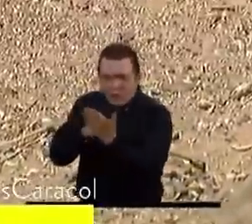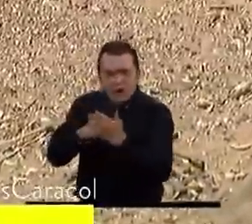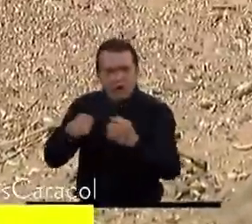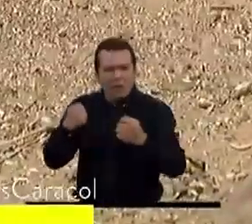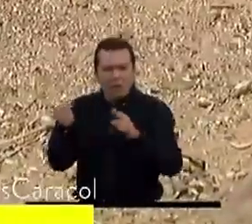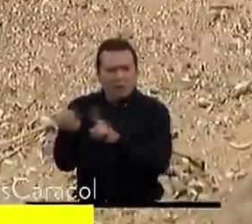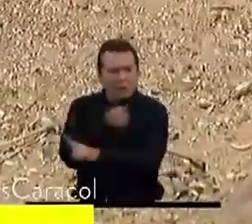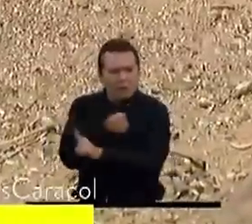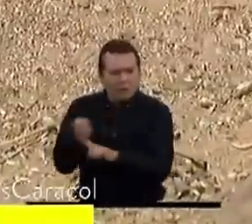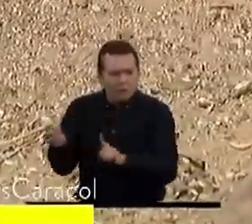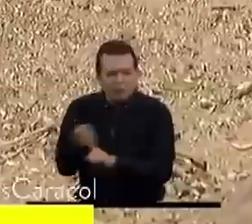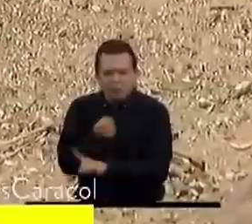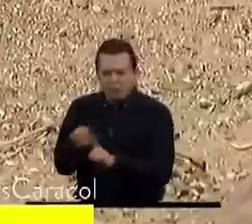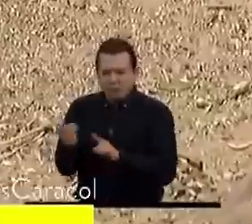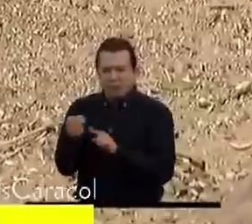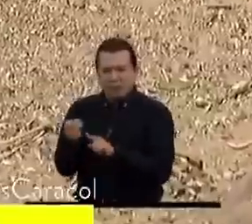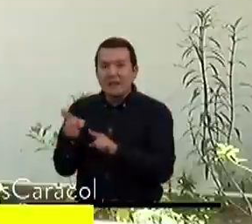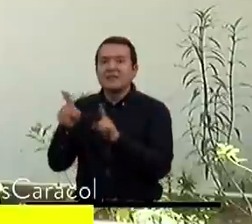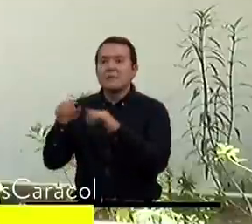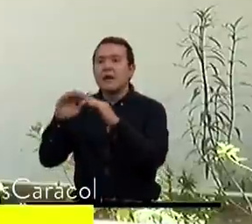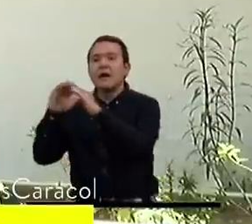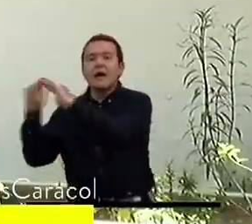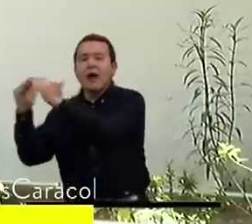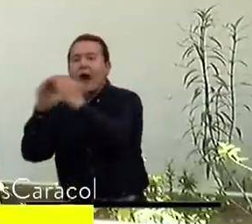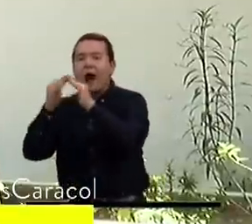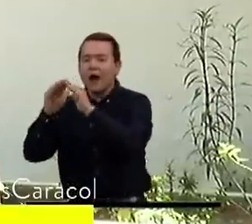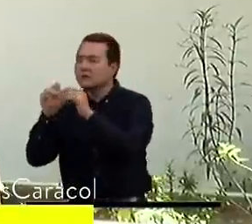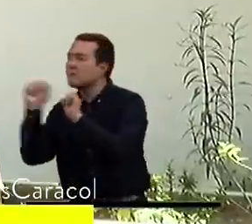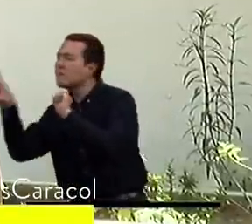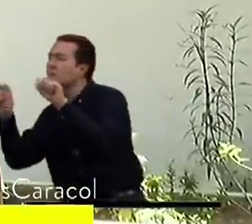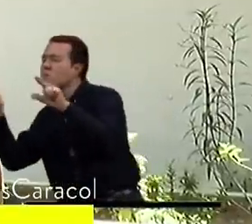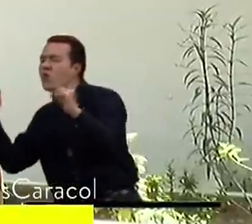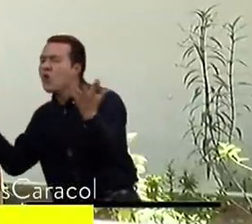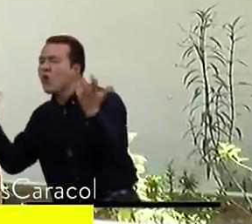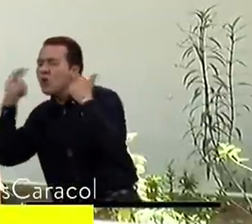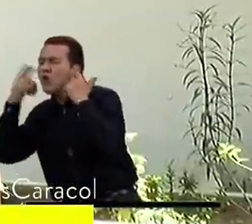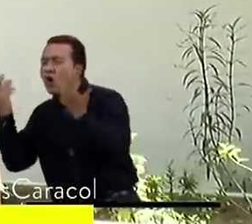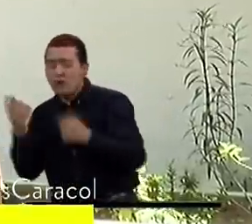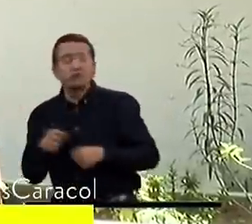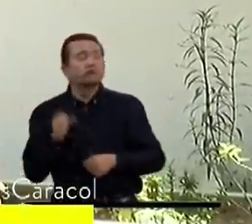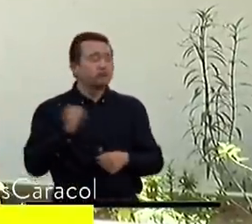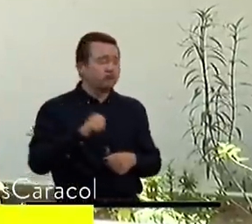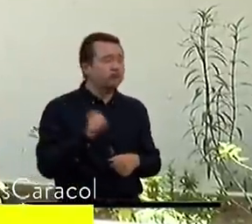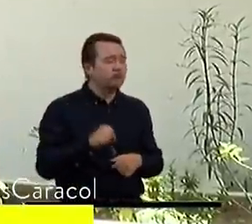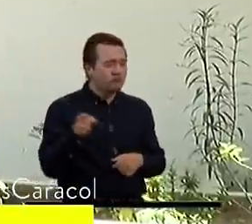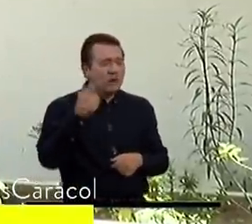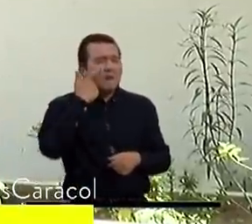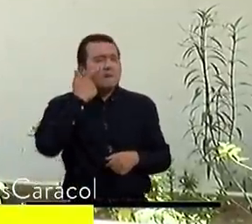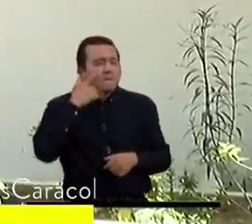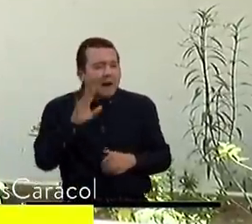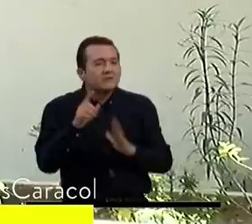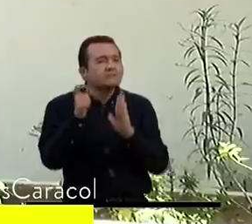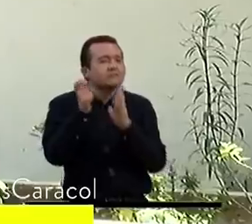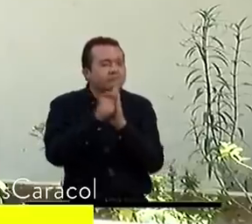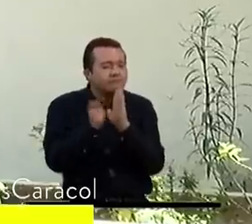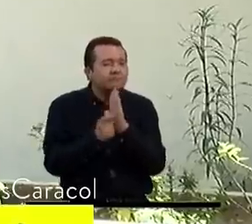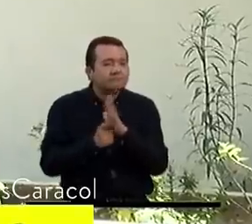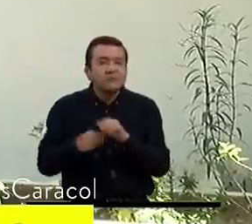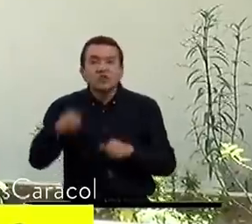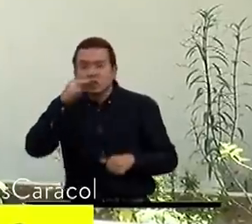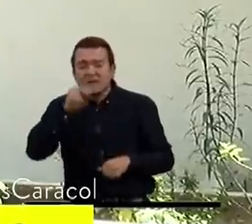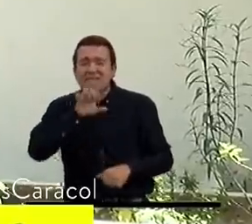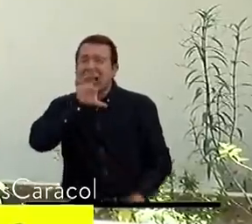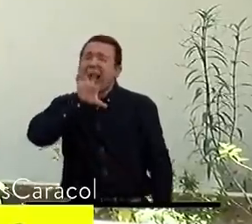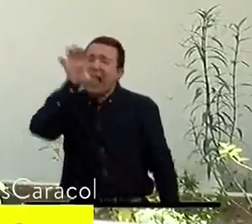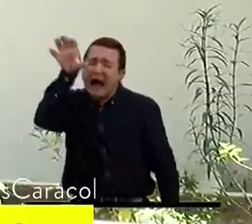declaraciones entregadas por algunos vecinos. Pero dicen que sí escuchaban con bastante frecuencia cómo esos niños gritaban,